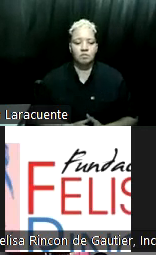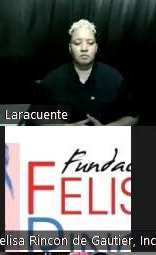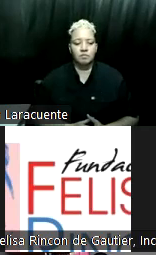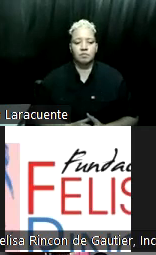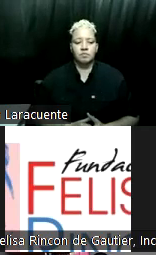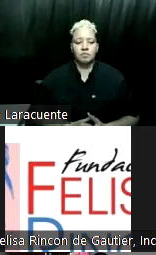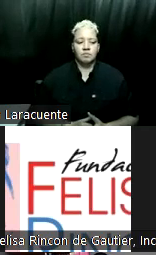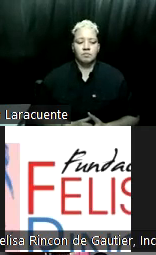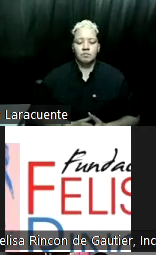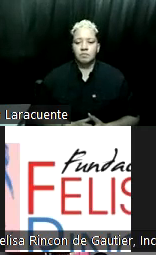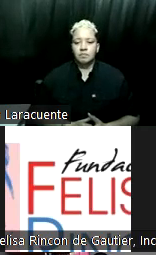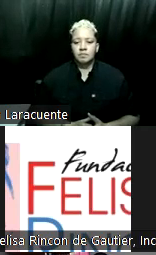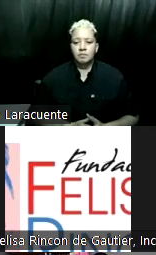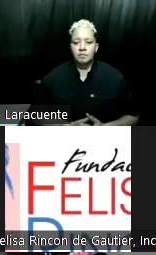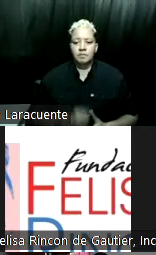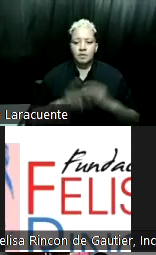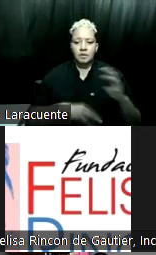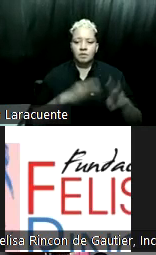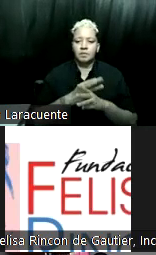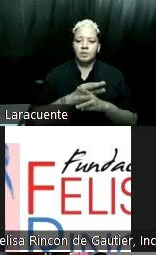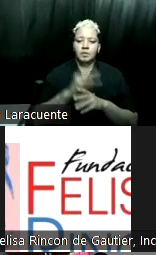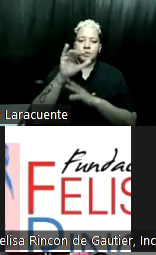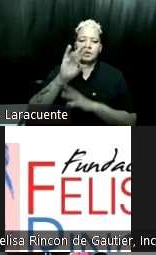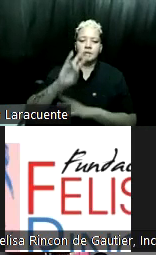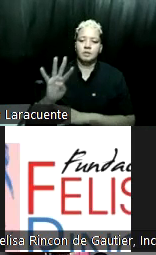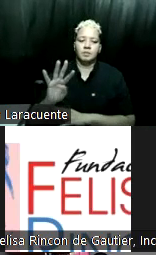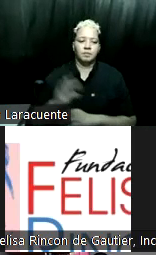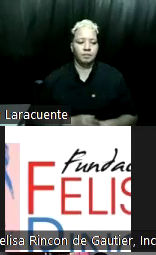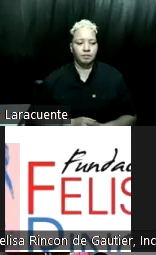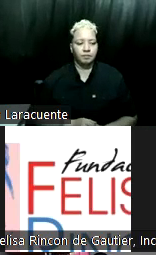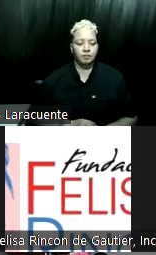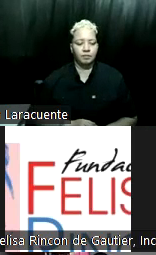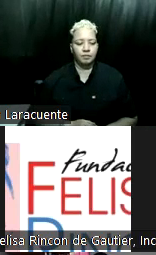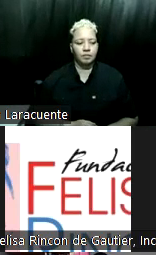Mundial. Mundo Básquet 74.